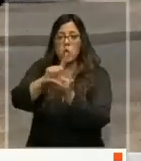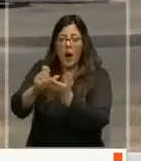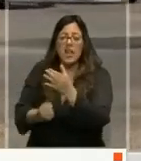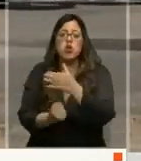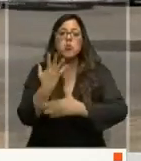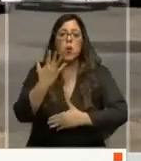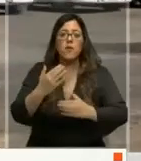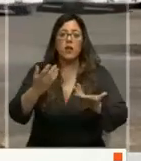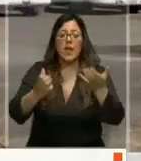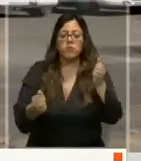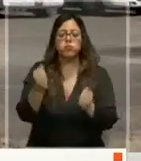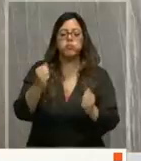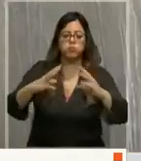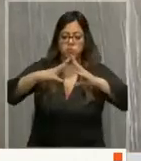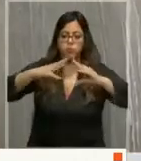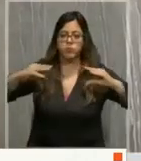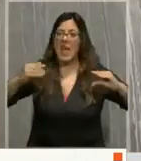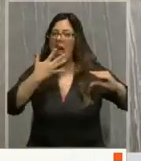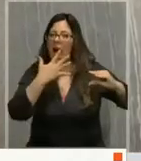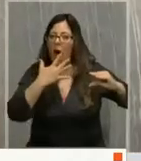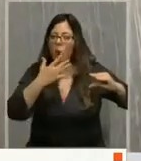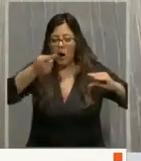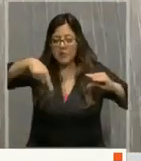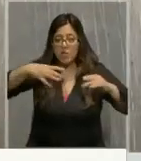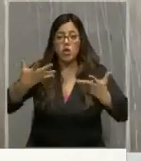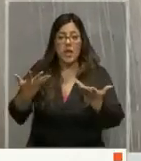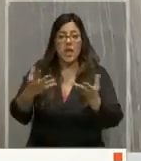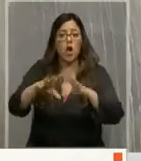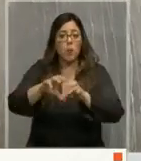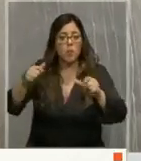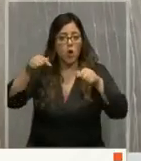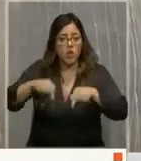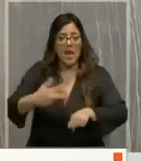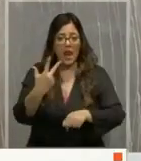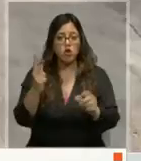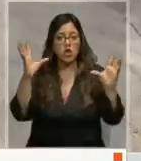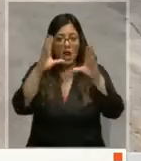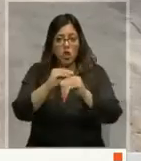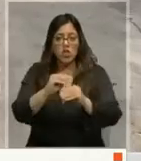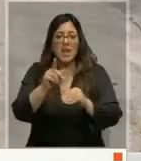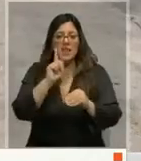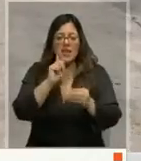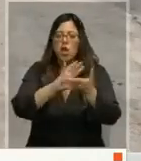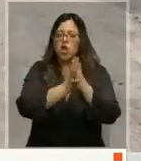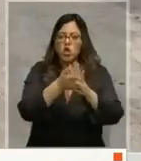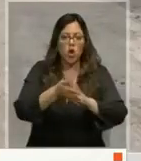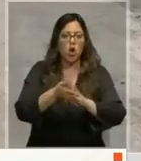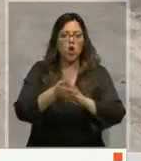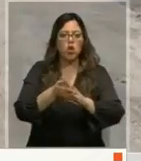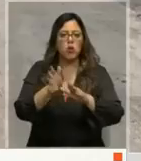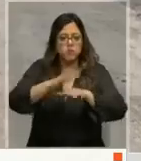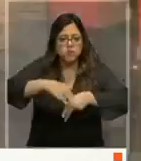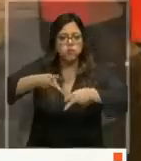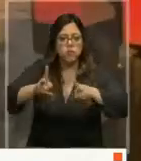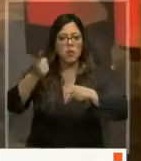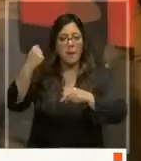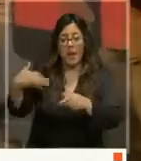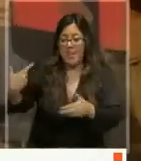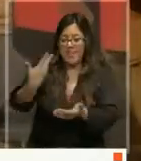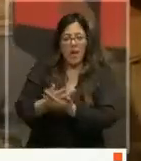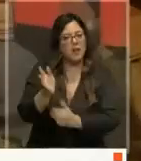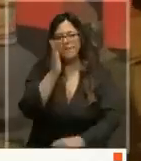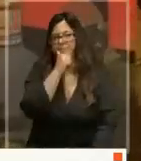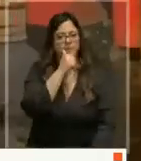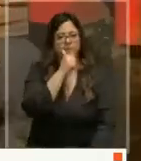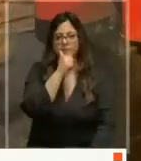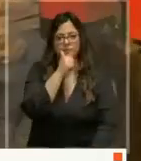camiones aljibes. Ellos, de hecho, se habían comprometido para hoy a las 20 horas tener todos los estanques operativos. Esto no ha sucedido. Lo